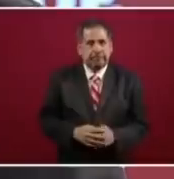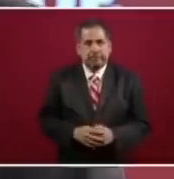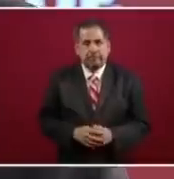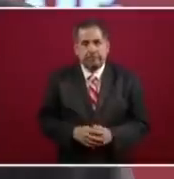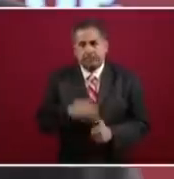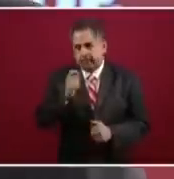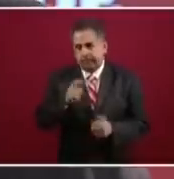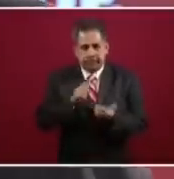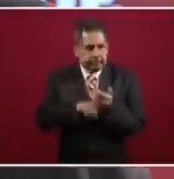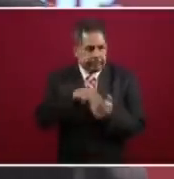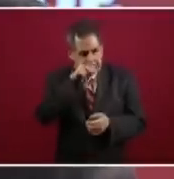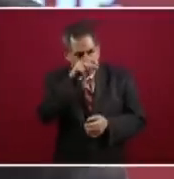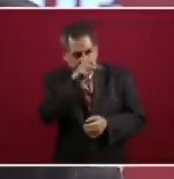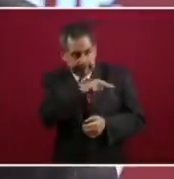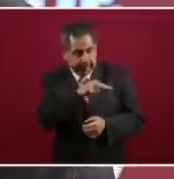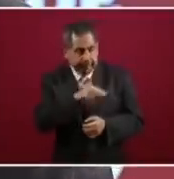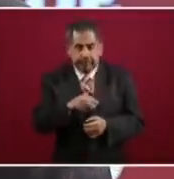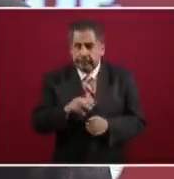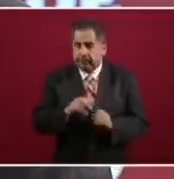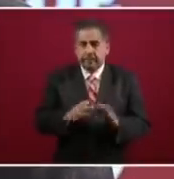pero en general